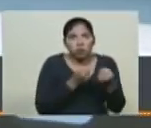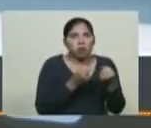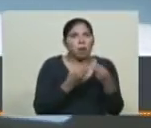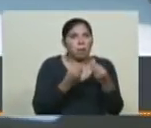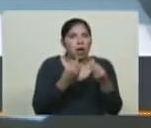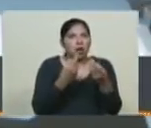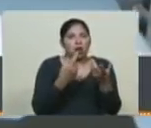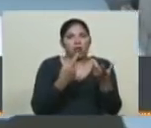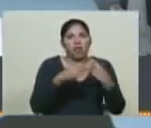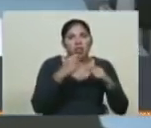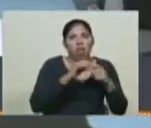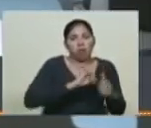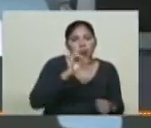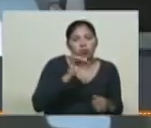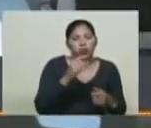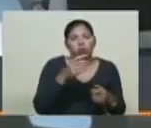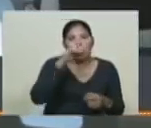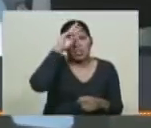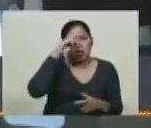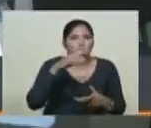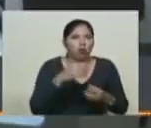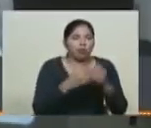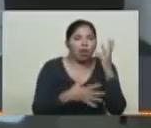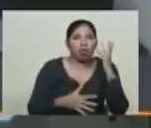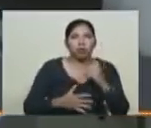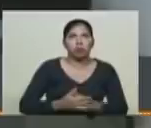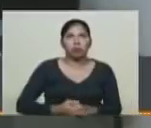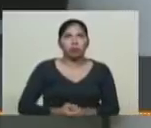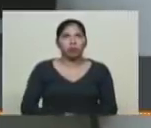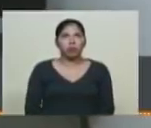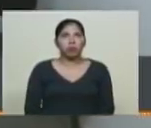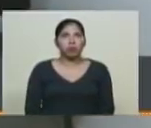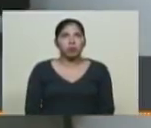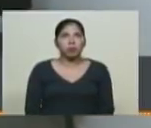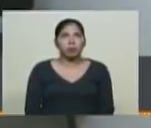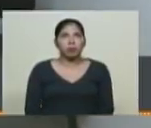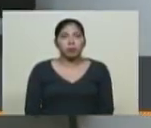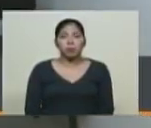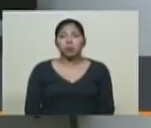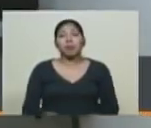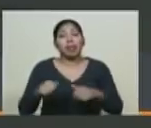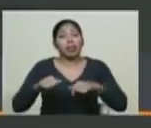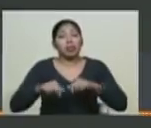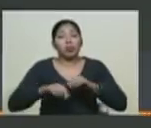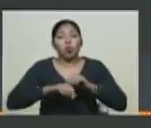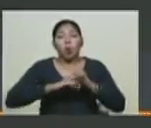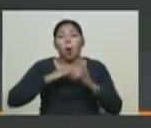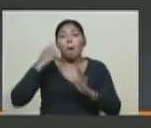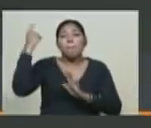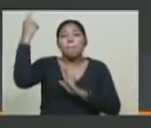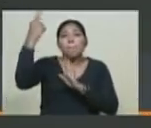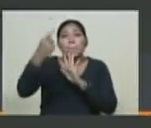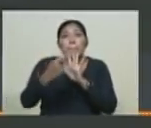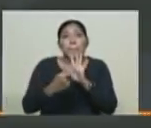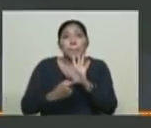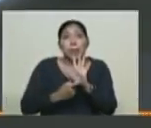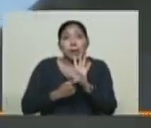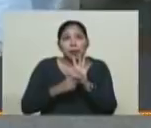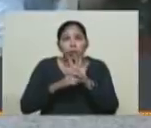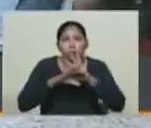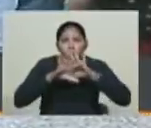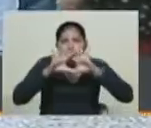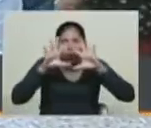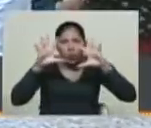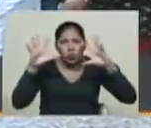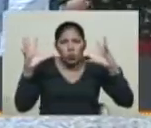el sistema. Presidente, todo esto es totalmente nuevo. Aquí se construyeron